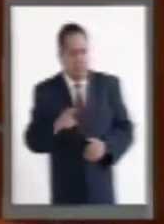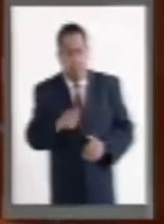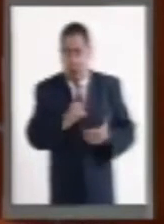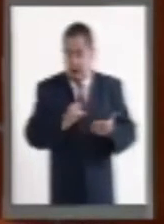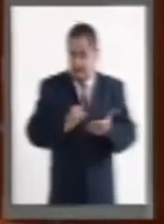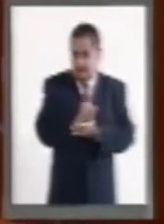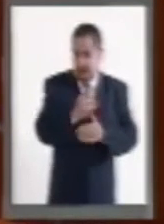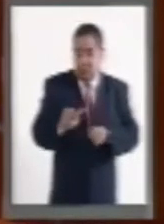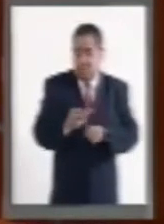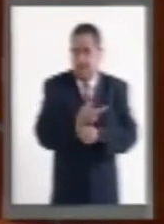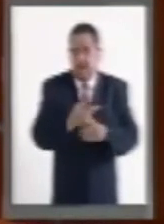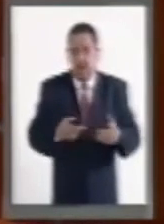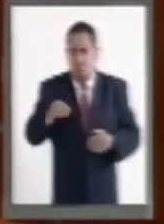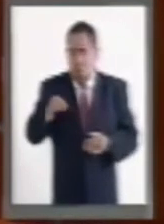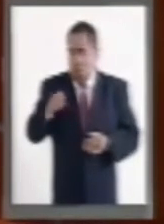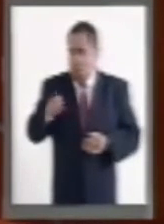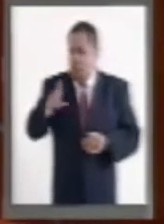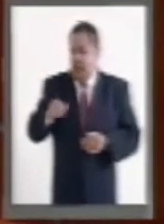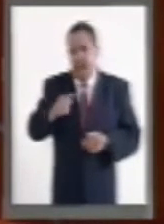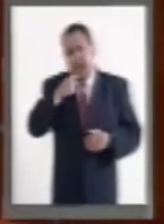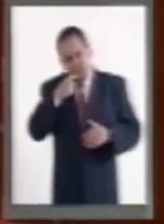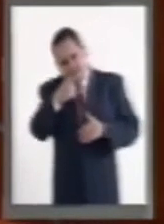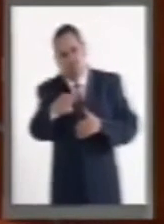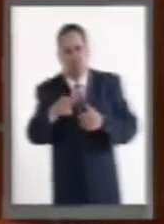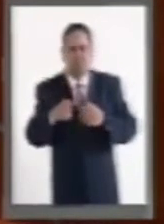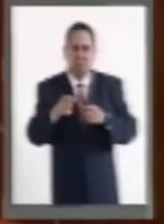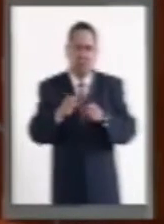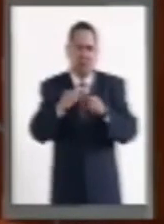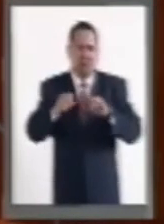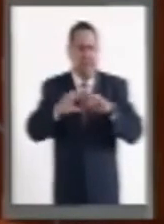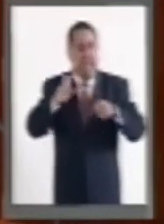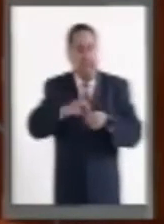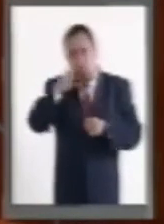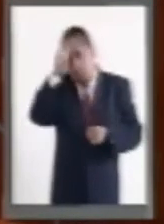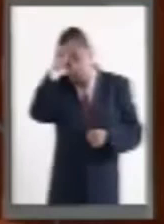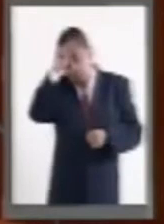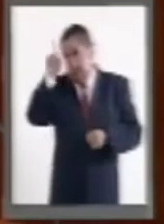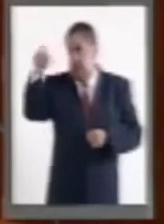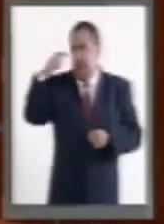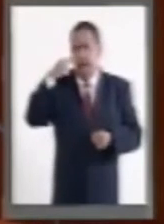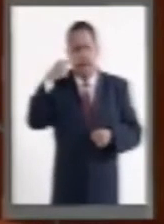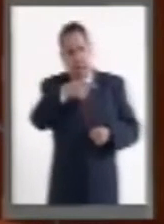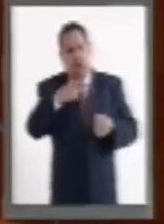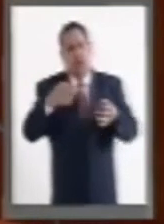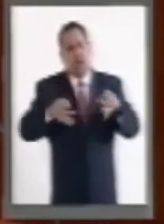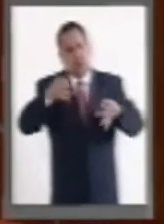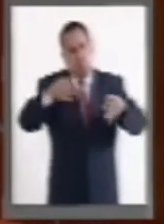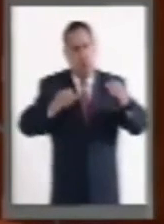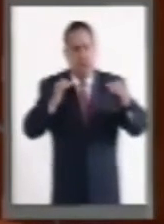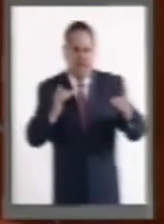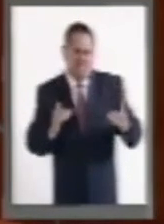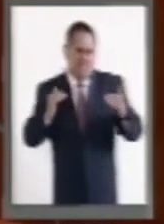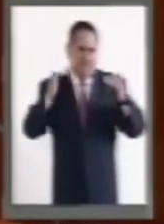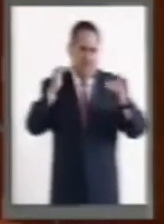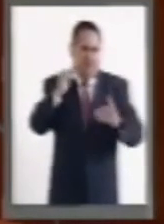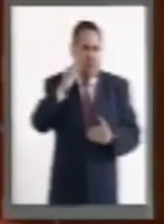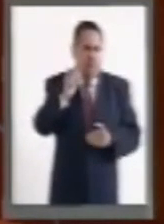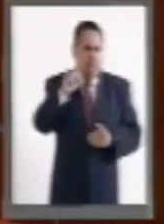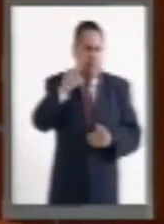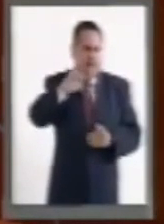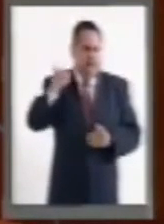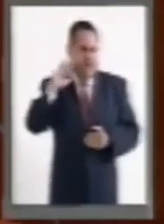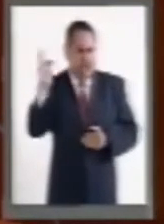decisión, Morena impugnó en la Sala Regional de Monterrey de Tribunal Electoral, en donde